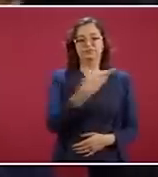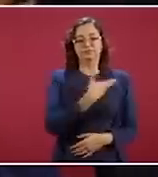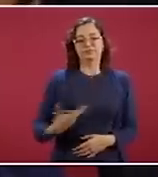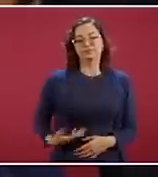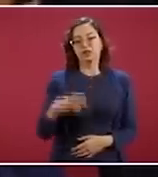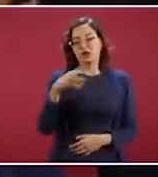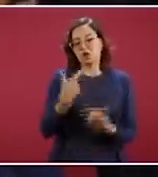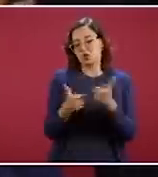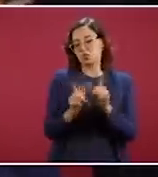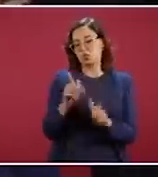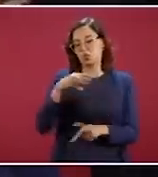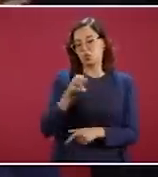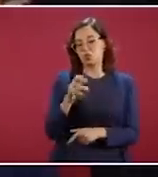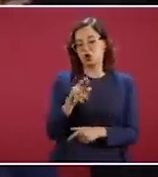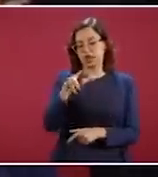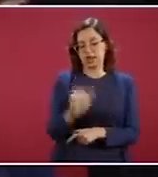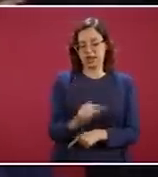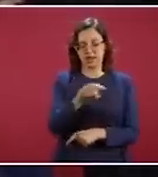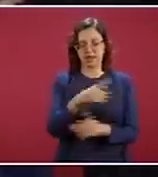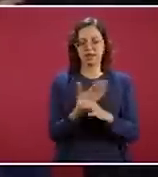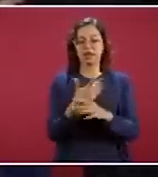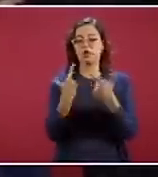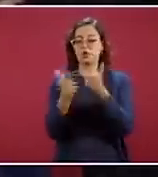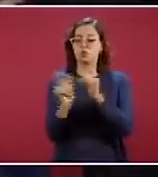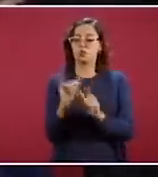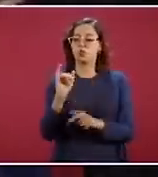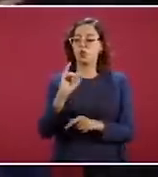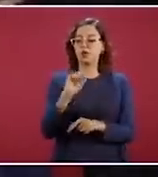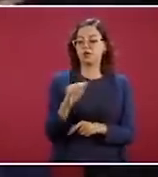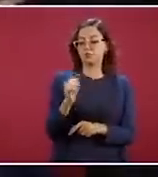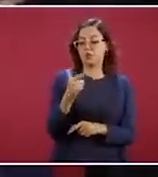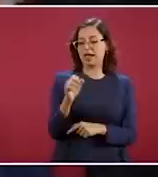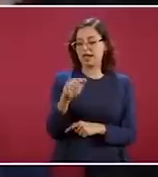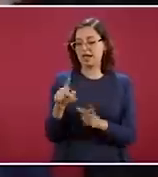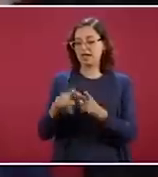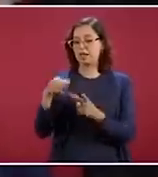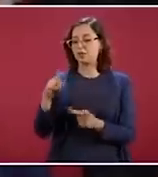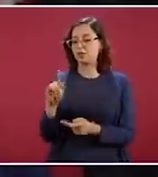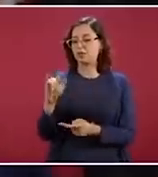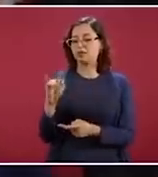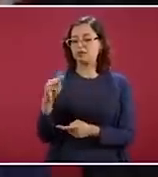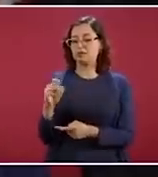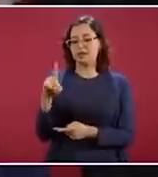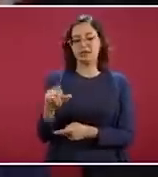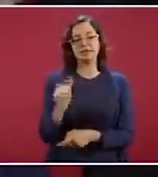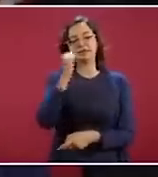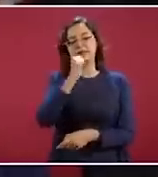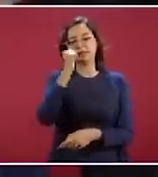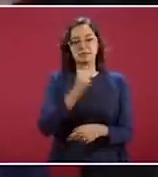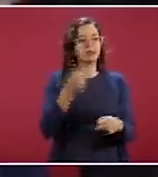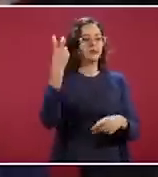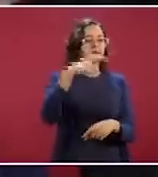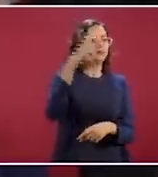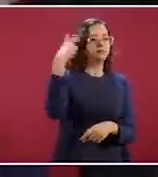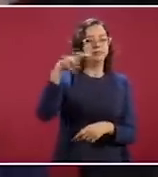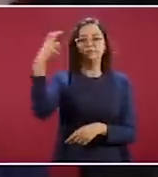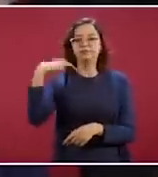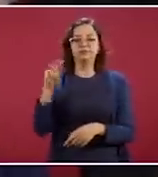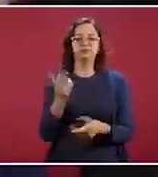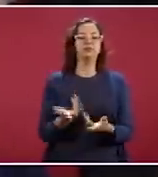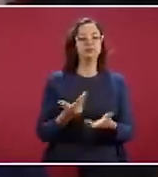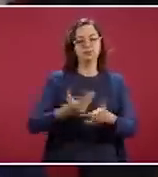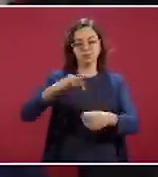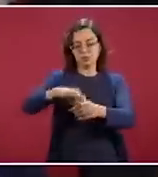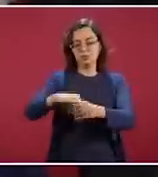recordará, Grupo Imagen y Multimedia de manera exclusiva cubrió todos sus recorridos. Mucho antes de la campaña y de la